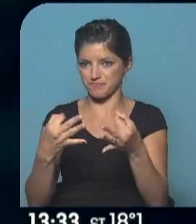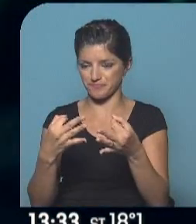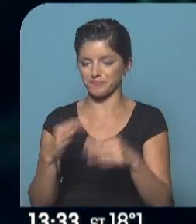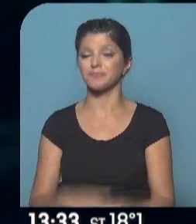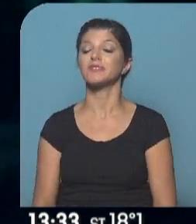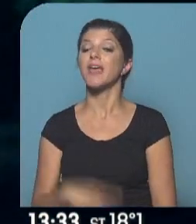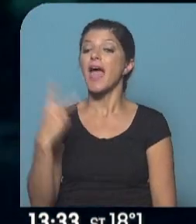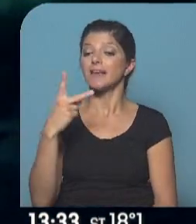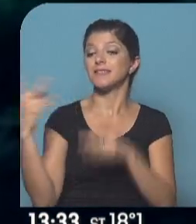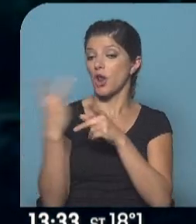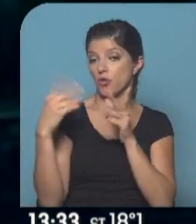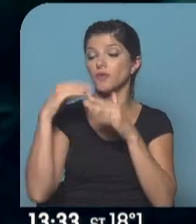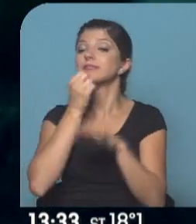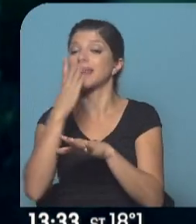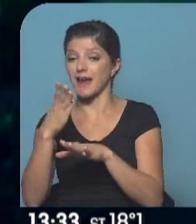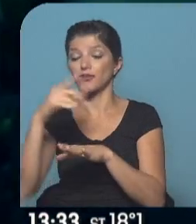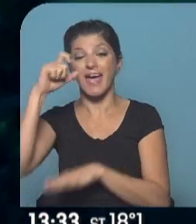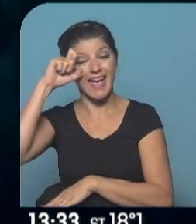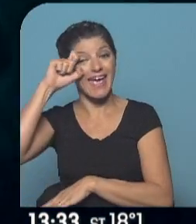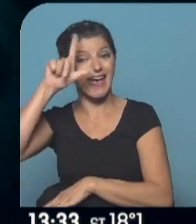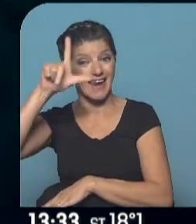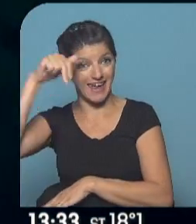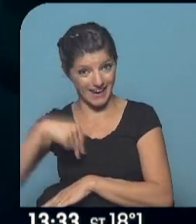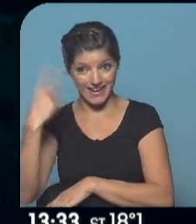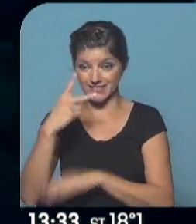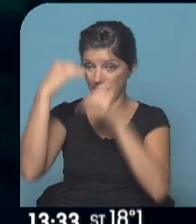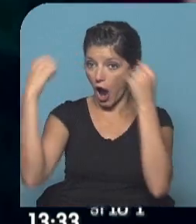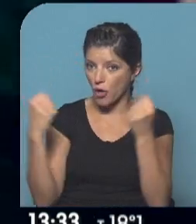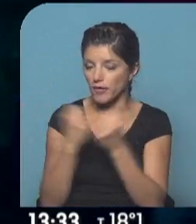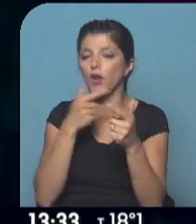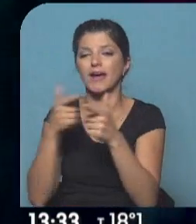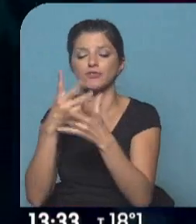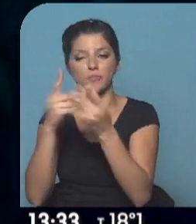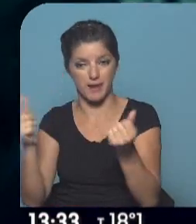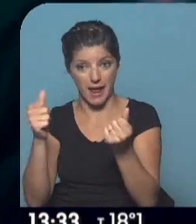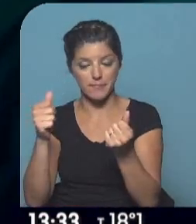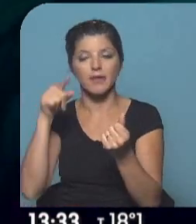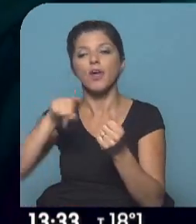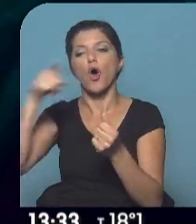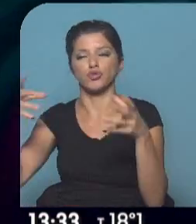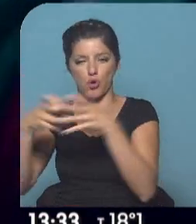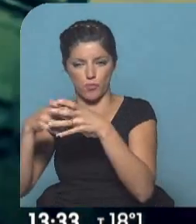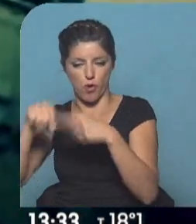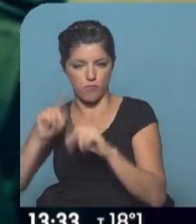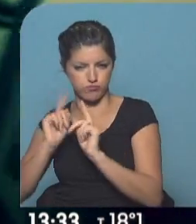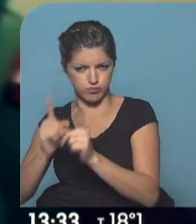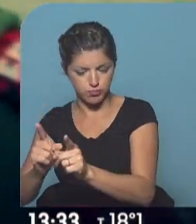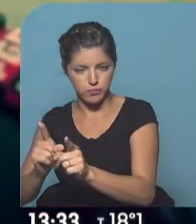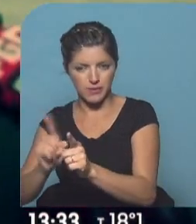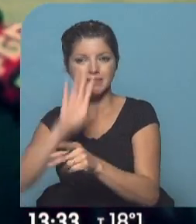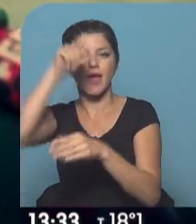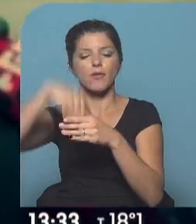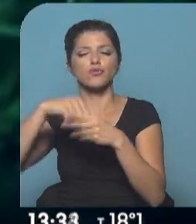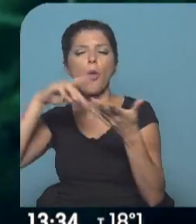declaración bilateral de alto el fuego con el ELN, el Ejército de Liberación Nacional, la otra guerrilla activa que participa del conflicto